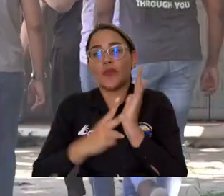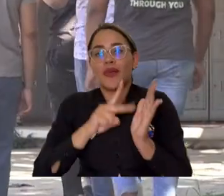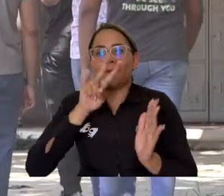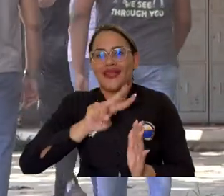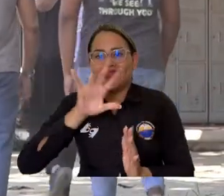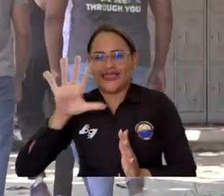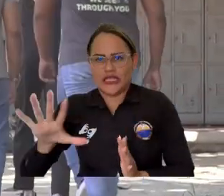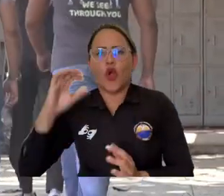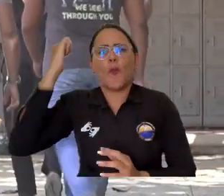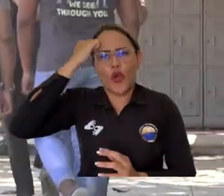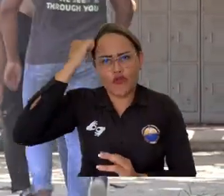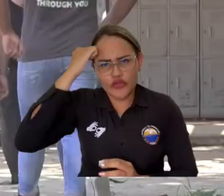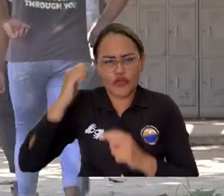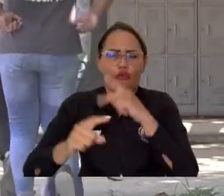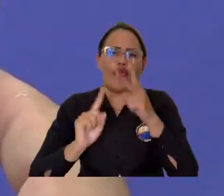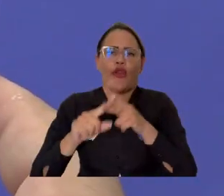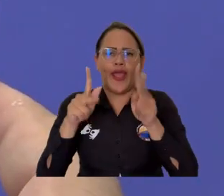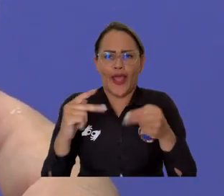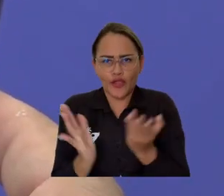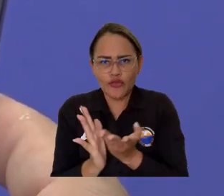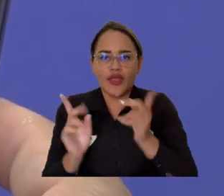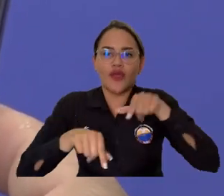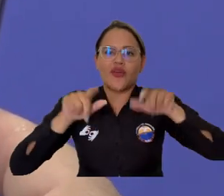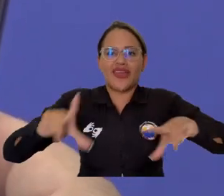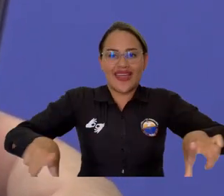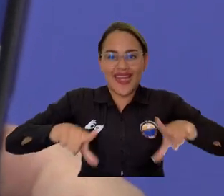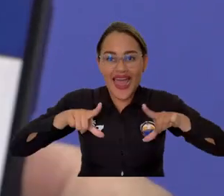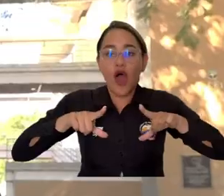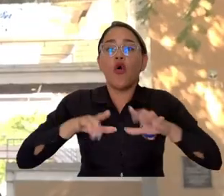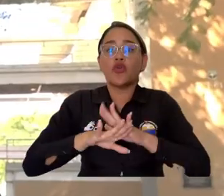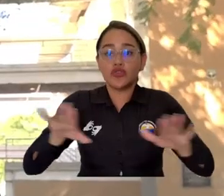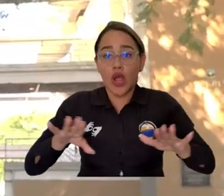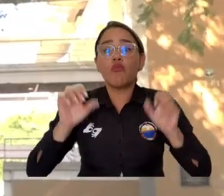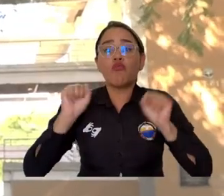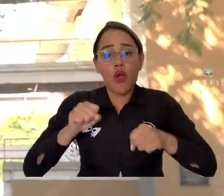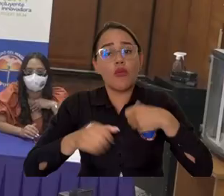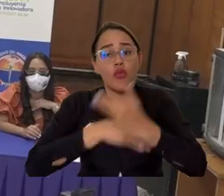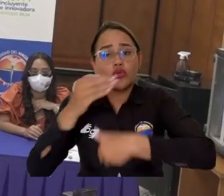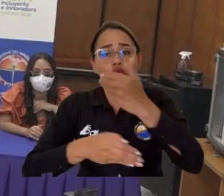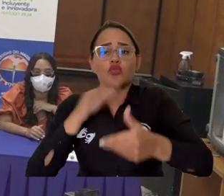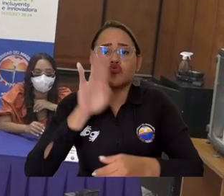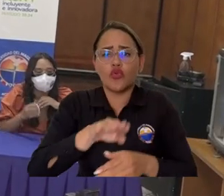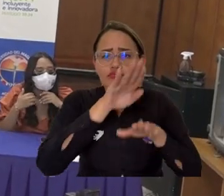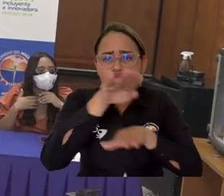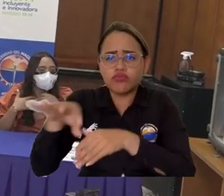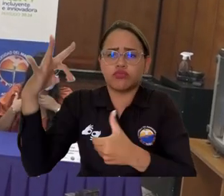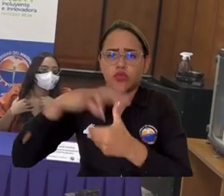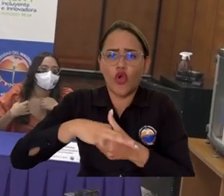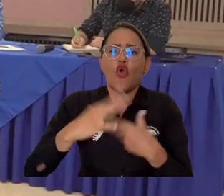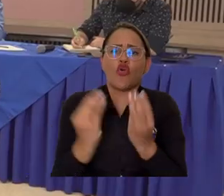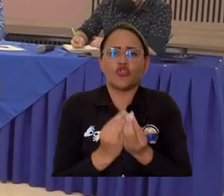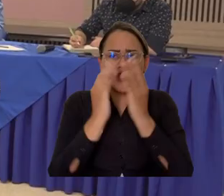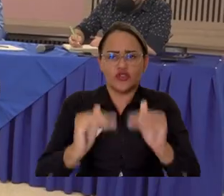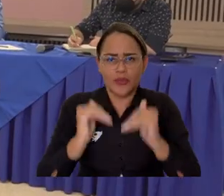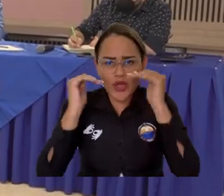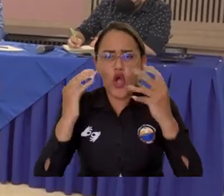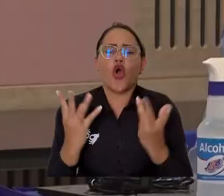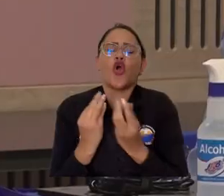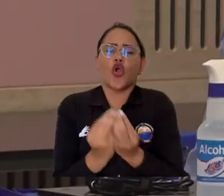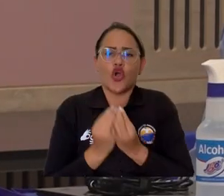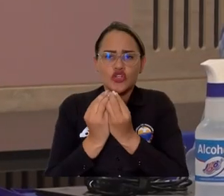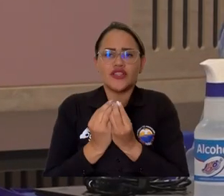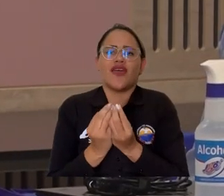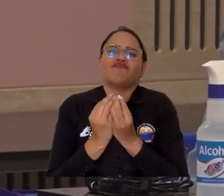2023-2025. Egresados, profesores y estudiantes participarán del proceso de elecciones de los dignatarios al Consejo Superior, Consejo